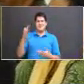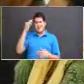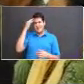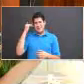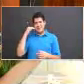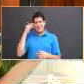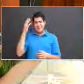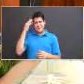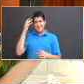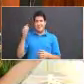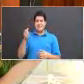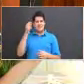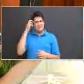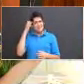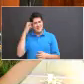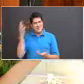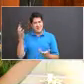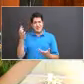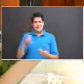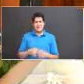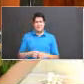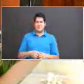comunión tiene la luz con las tinieblas?